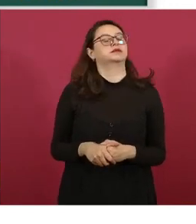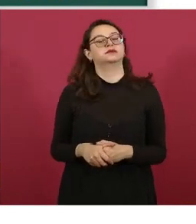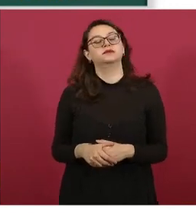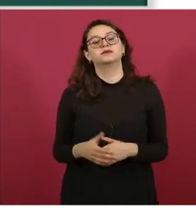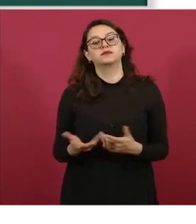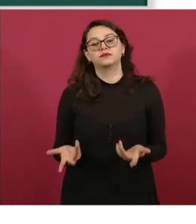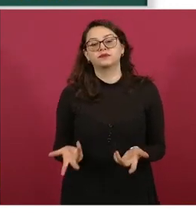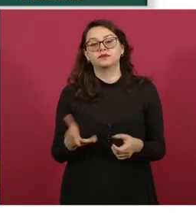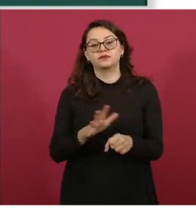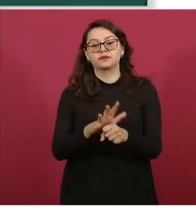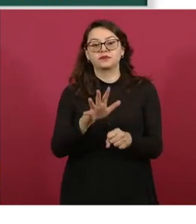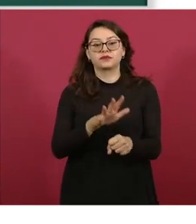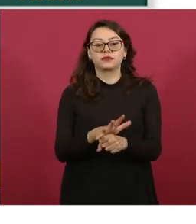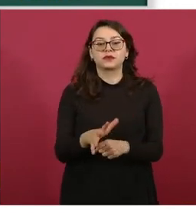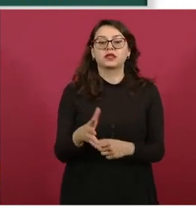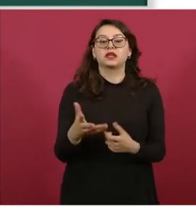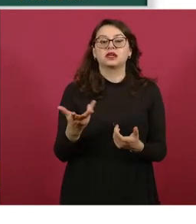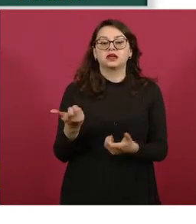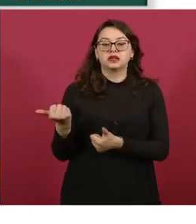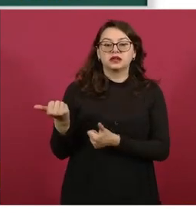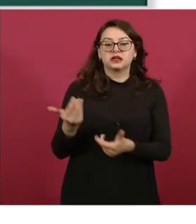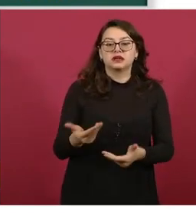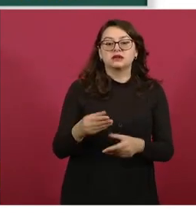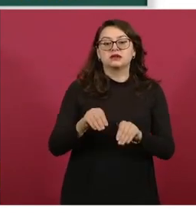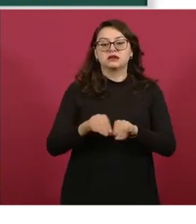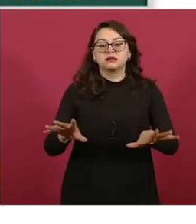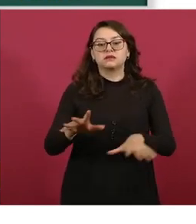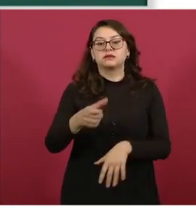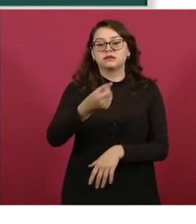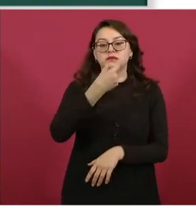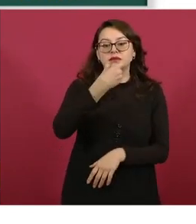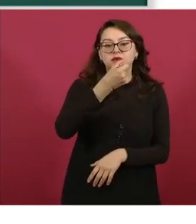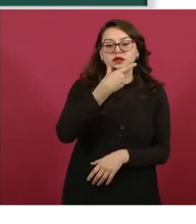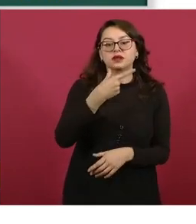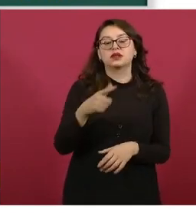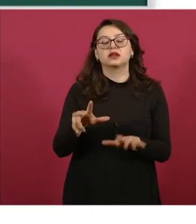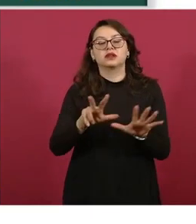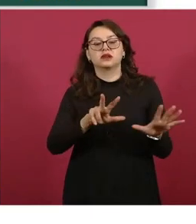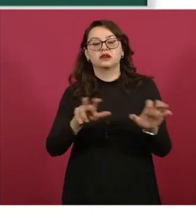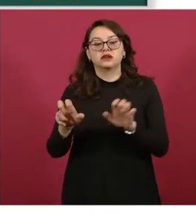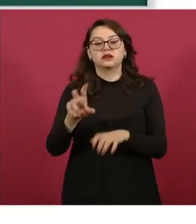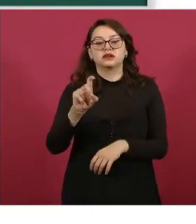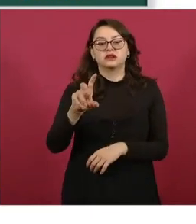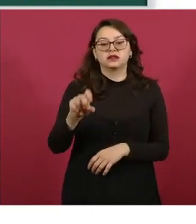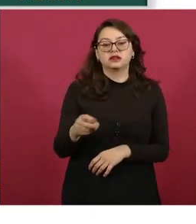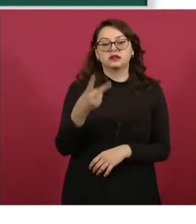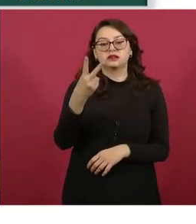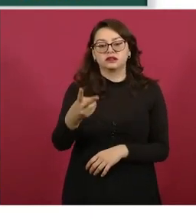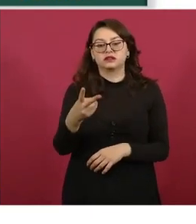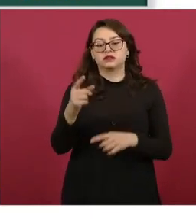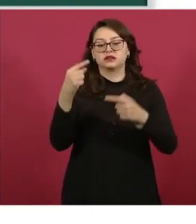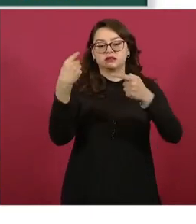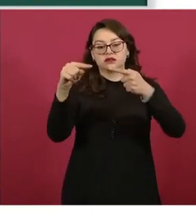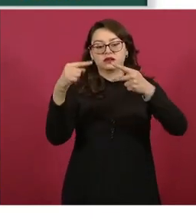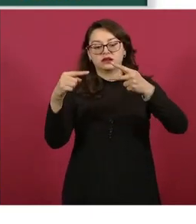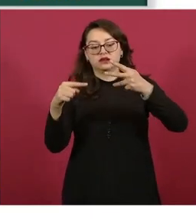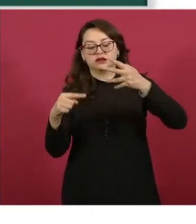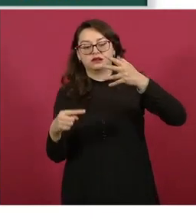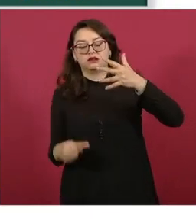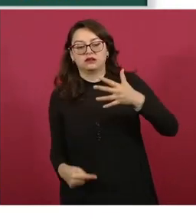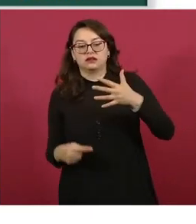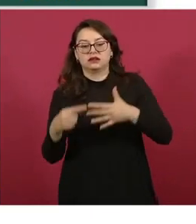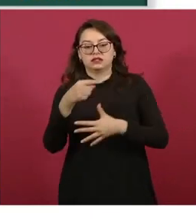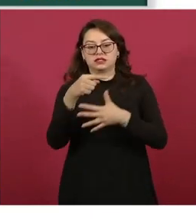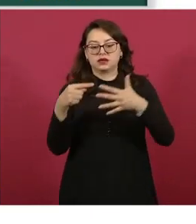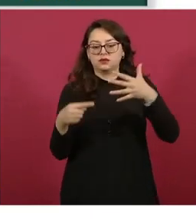institucional para establecer las necesidades de medicamentos y se autorizaron un total de 838 claves. ¿Qué significa eso?